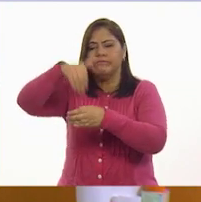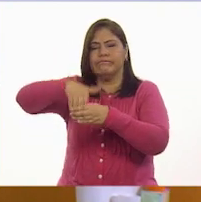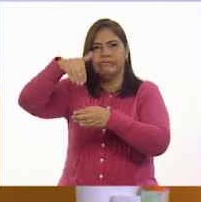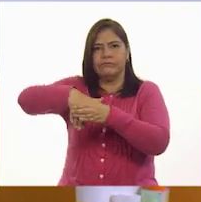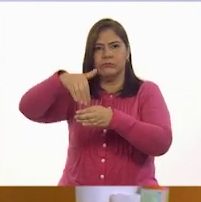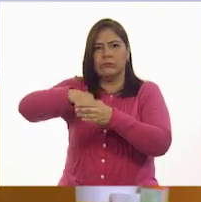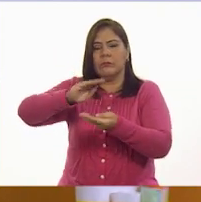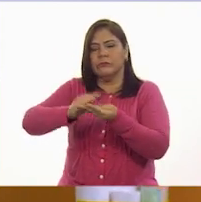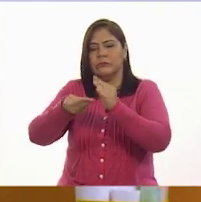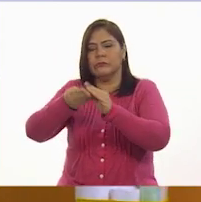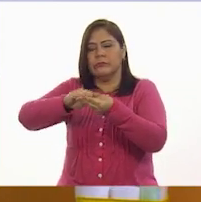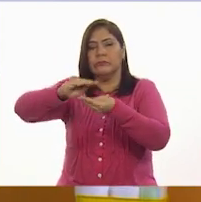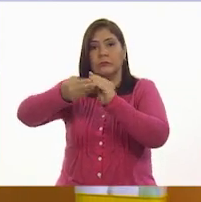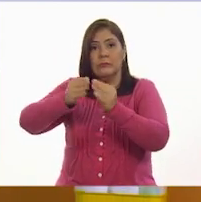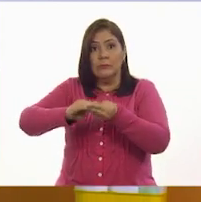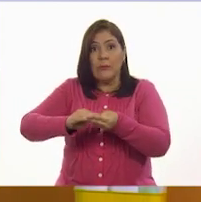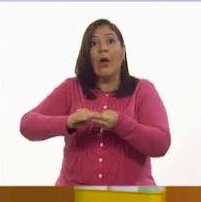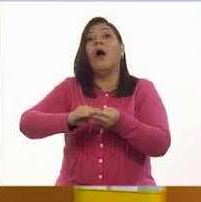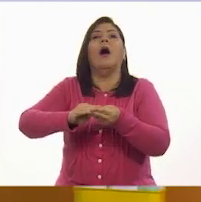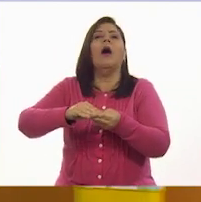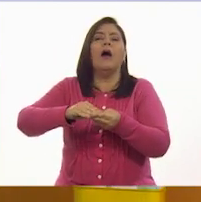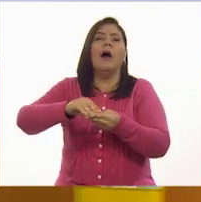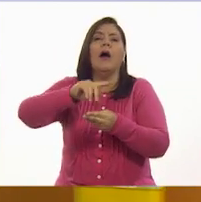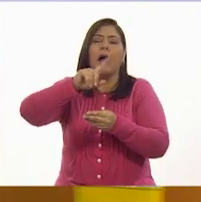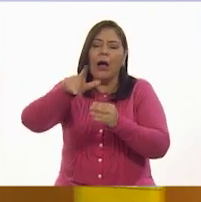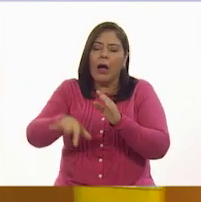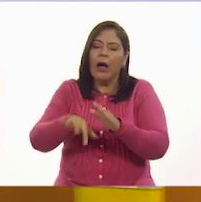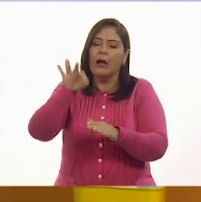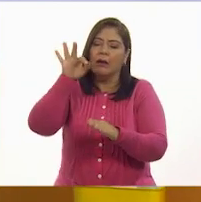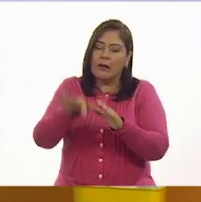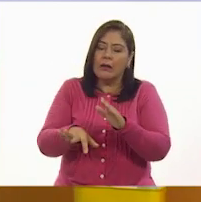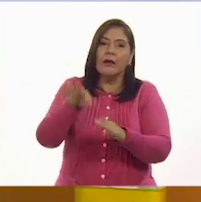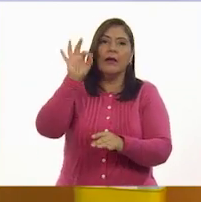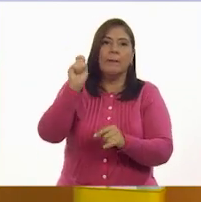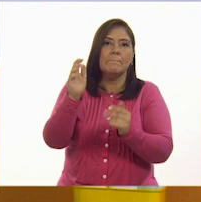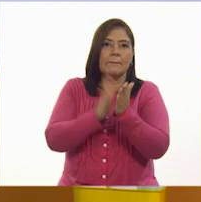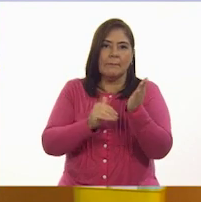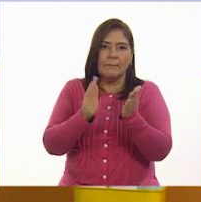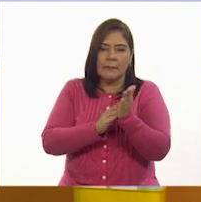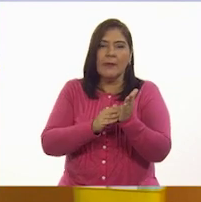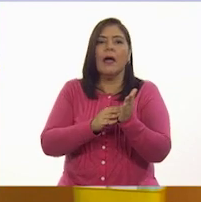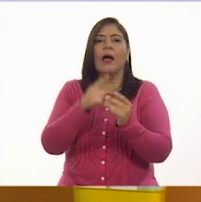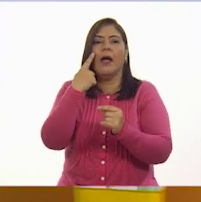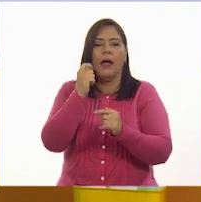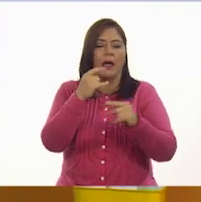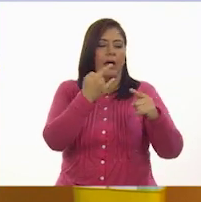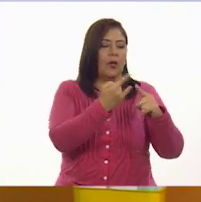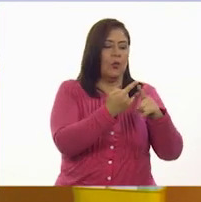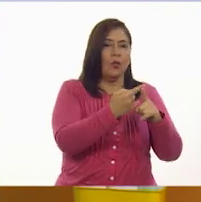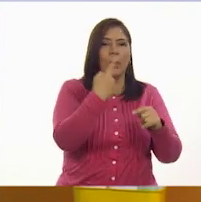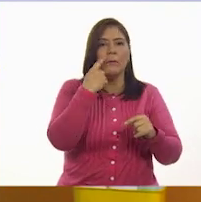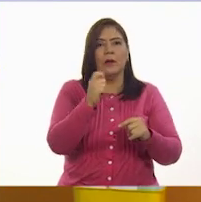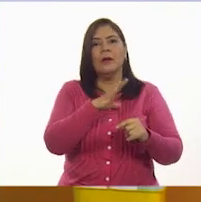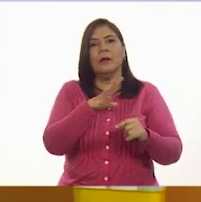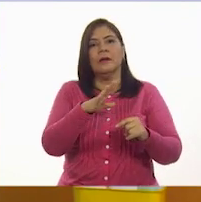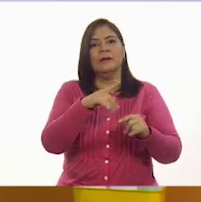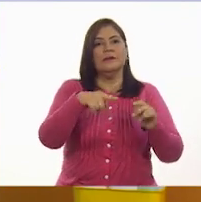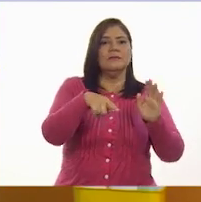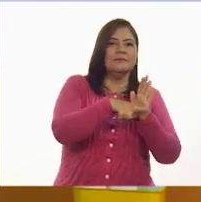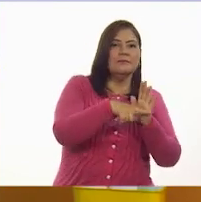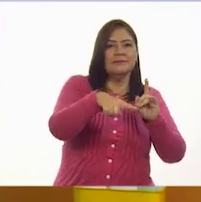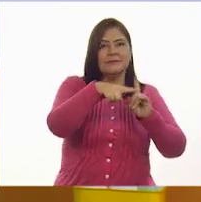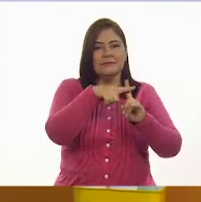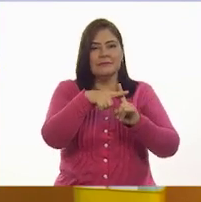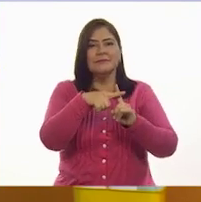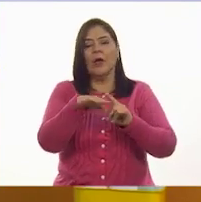Los doblas y ahora sí, puedes ir sacando los papelitos y con tus tarjetas de sumar o restar,